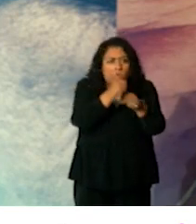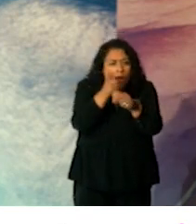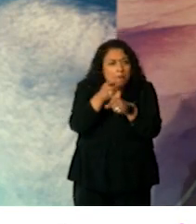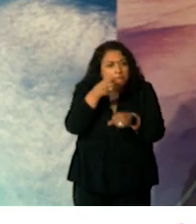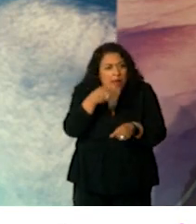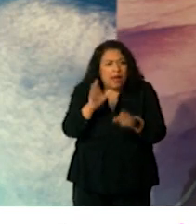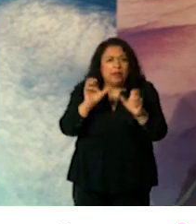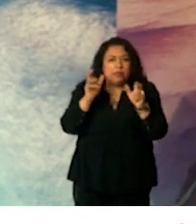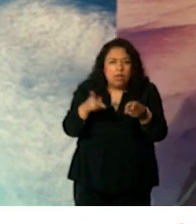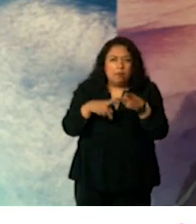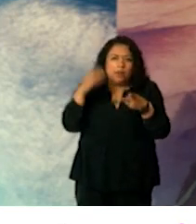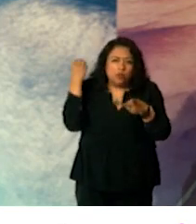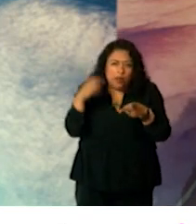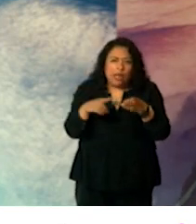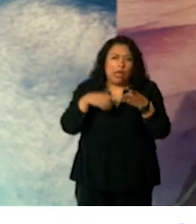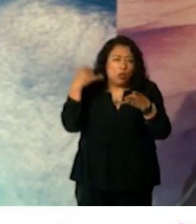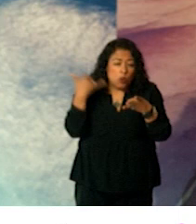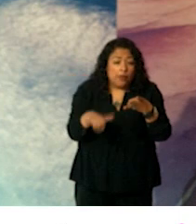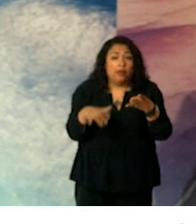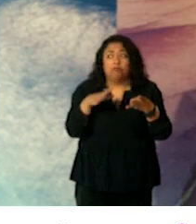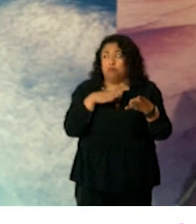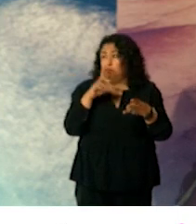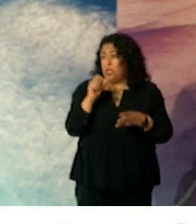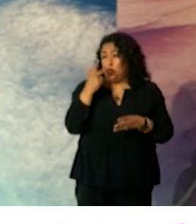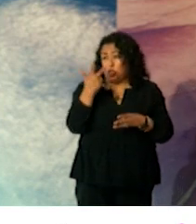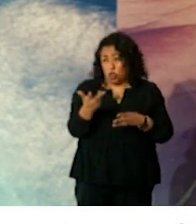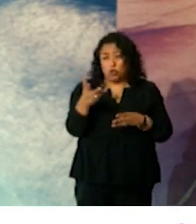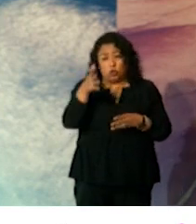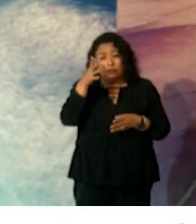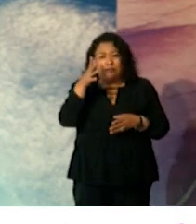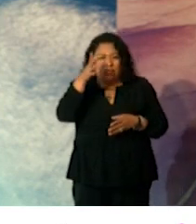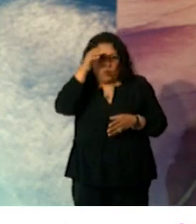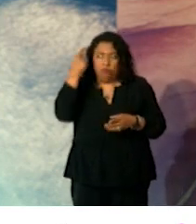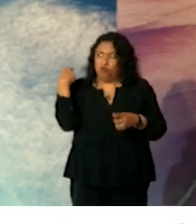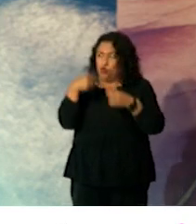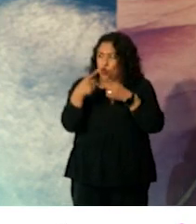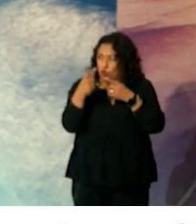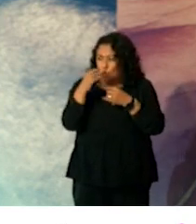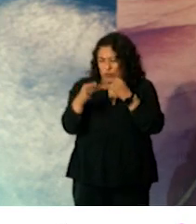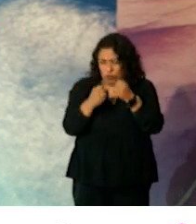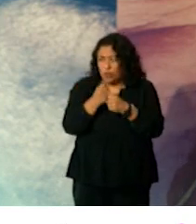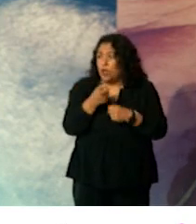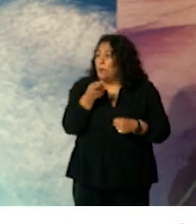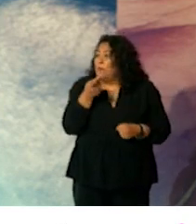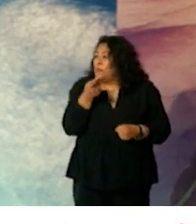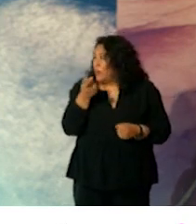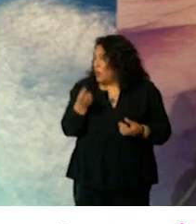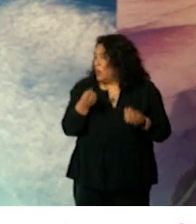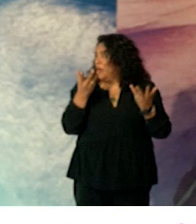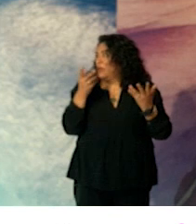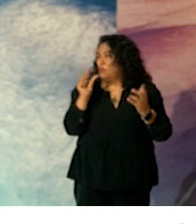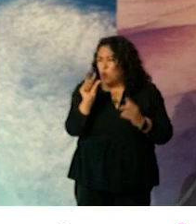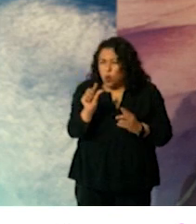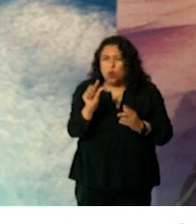padrísimos, en Chiapas, en Oaxaca, en Península de Yucatán. Llevamos 28 transacciones en los últimos años, muy poquita, digamos, la cantidad es